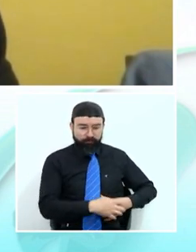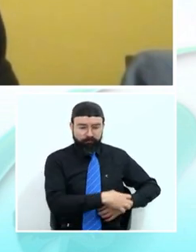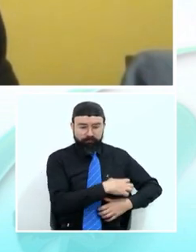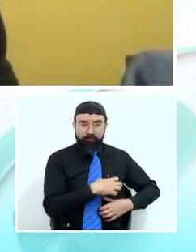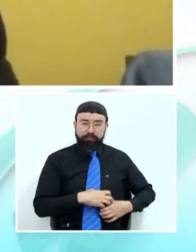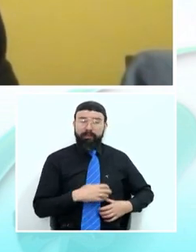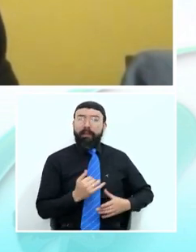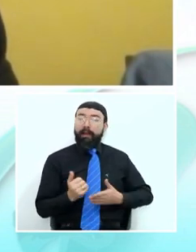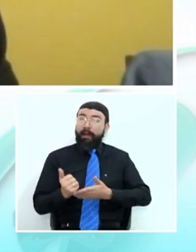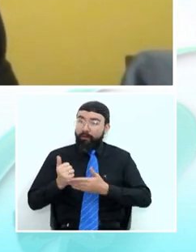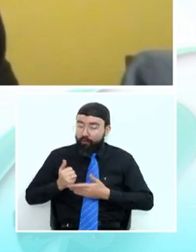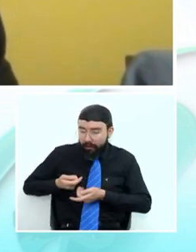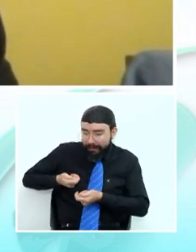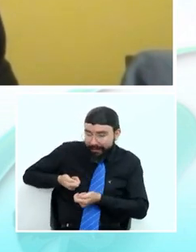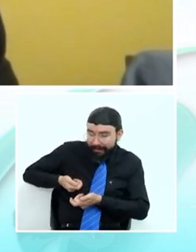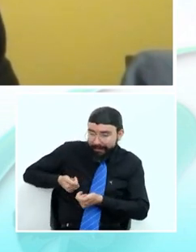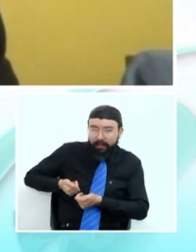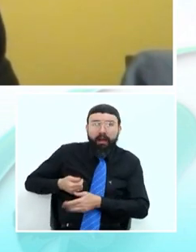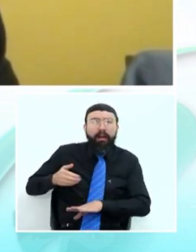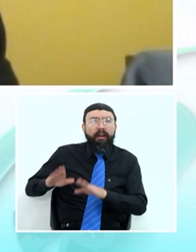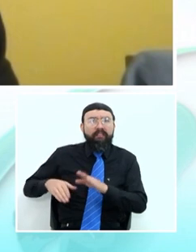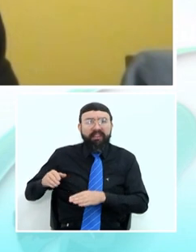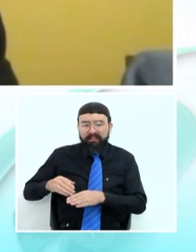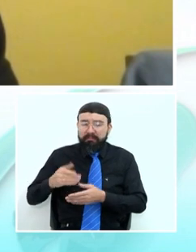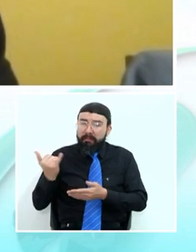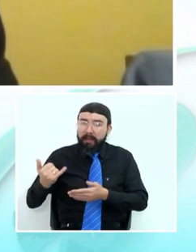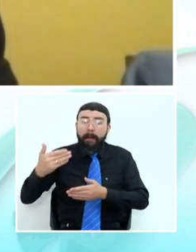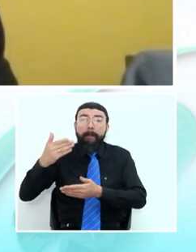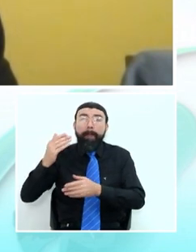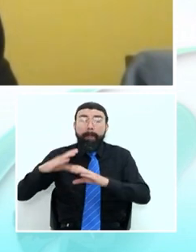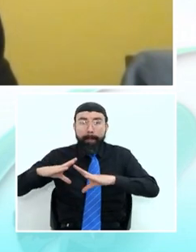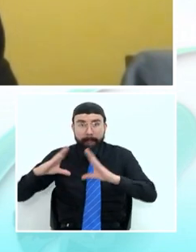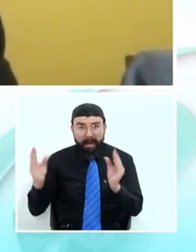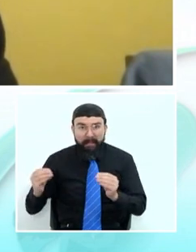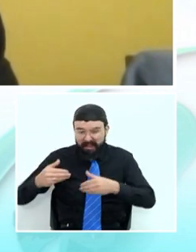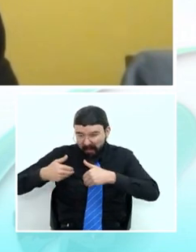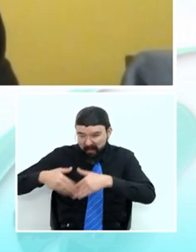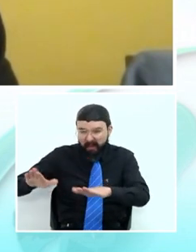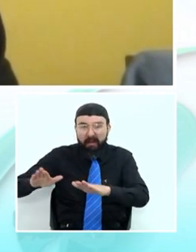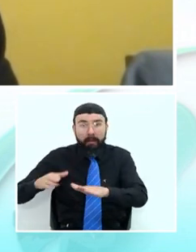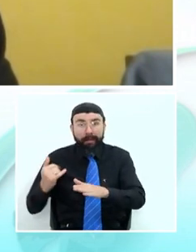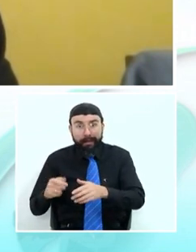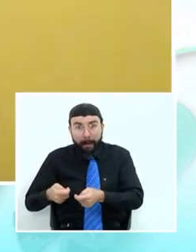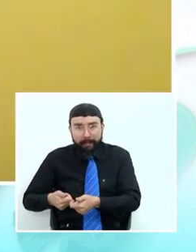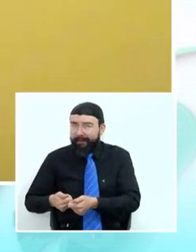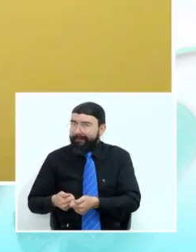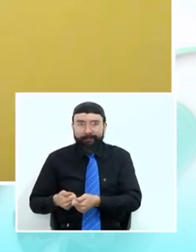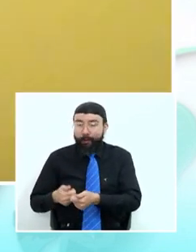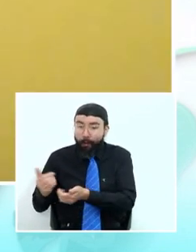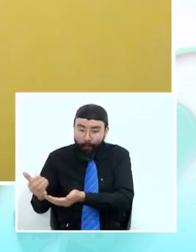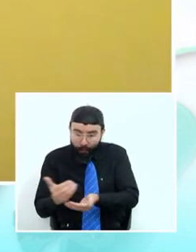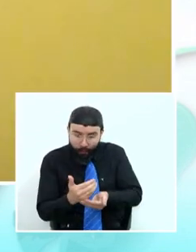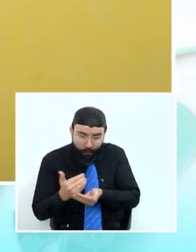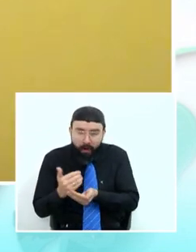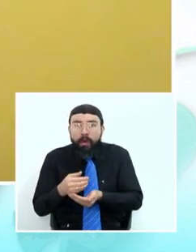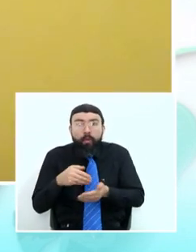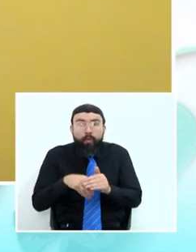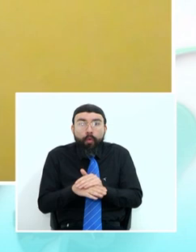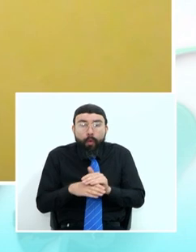Enrique, que es lo primero que tiramos a la basura, pues de ahora en adelante no hay que tirarla porque hace estos prodigios,